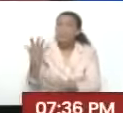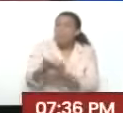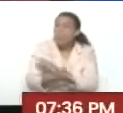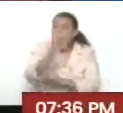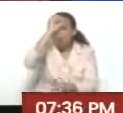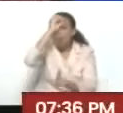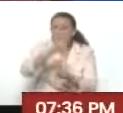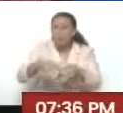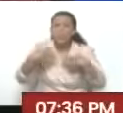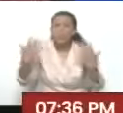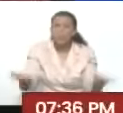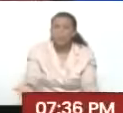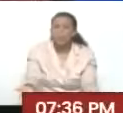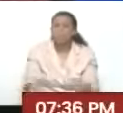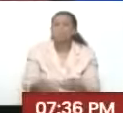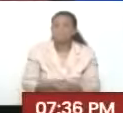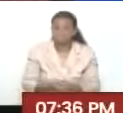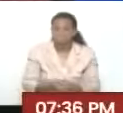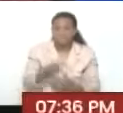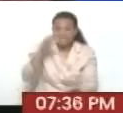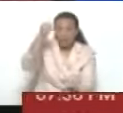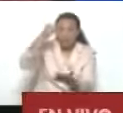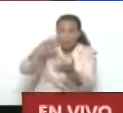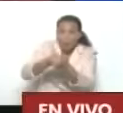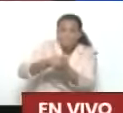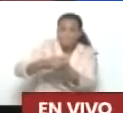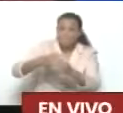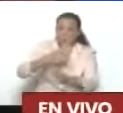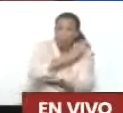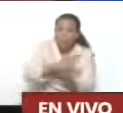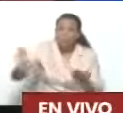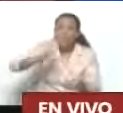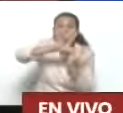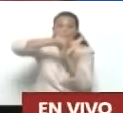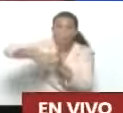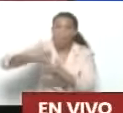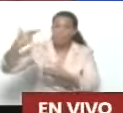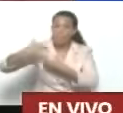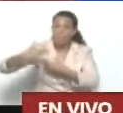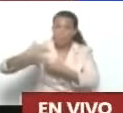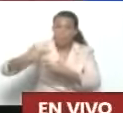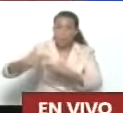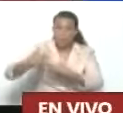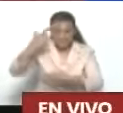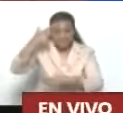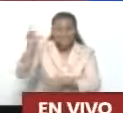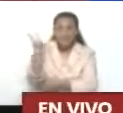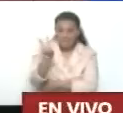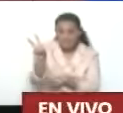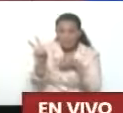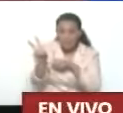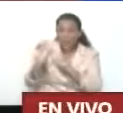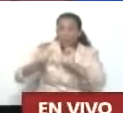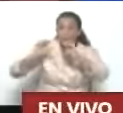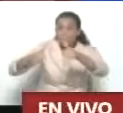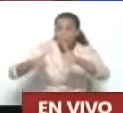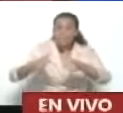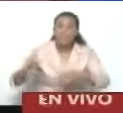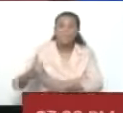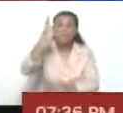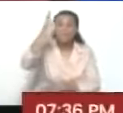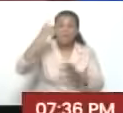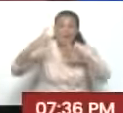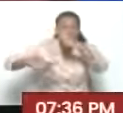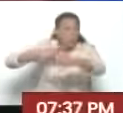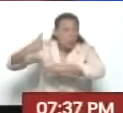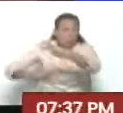objetivo de ese golpe de Estado y la dictadura? Robarnos el petróleo, porque ya Venezuela comenzó a ser la primera